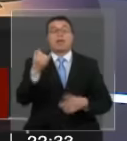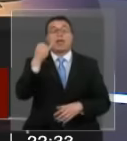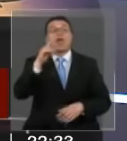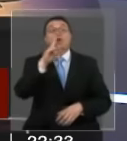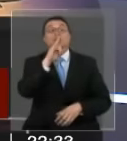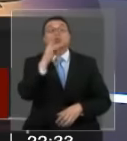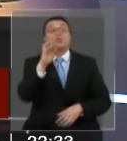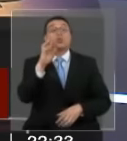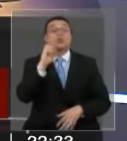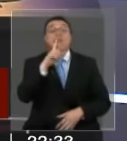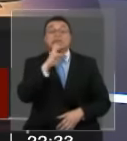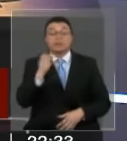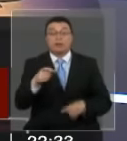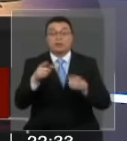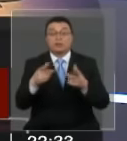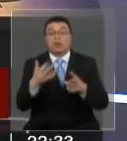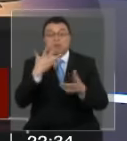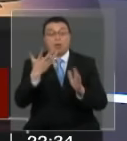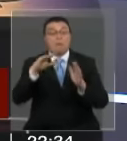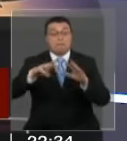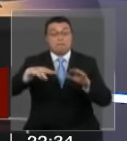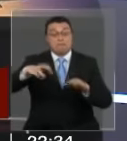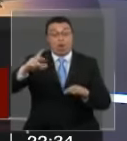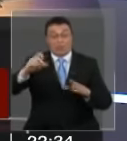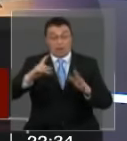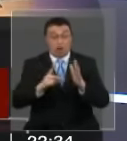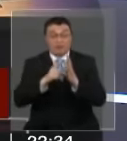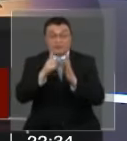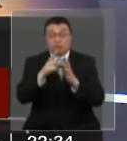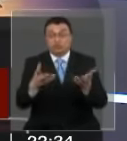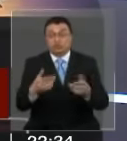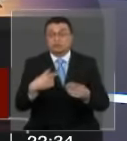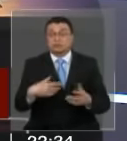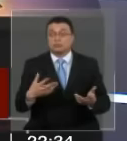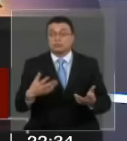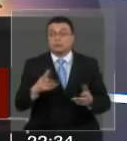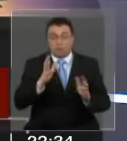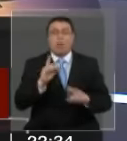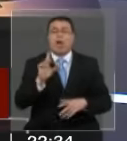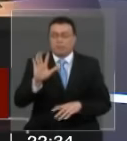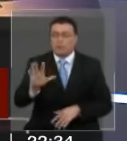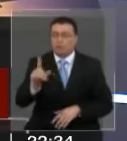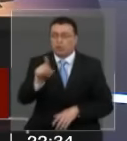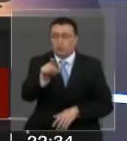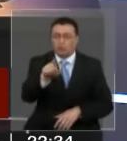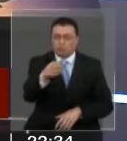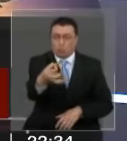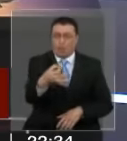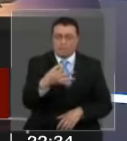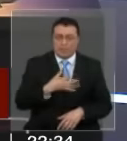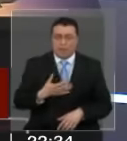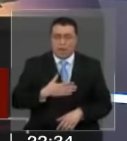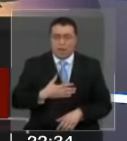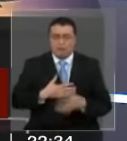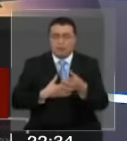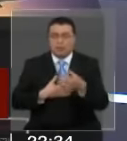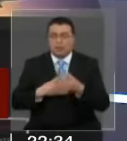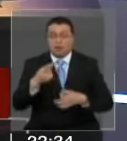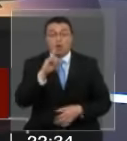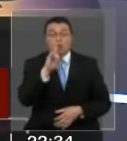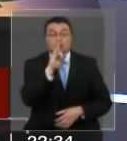antes que Vigi era extractivista y ahora de nuevo dices que el modelo de desarrollo es extractivista. ¿Y que hemos tenido extractivista? No sé cuál es la parte extractivista que puede tener, por ejemplo, la industria del